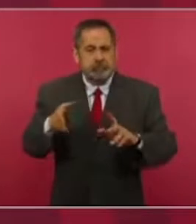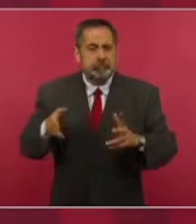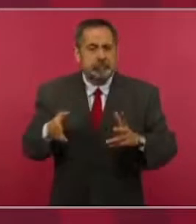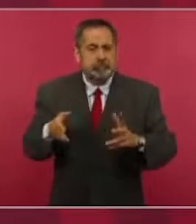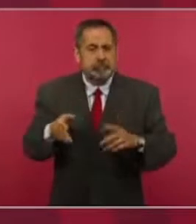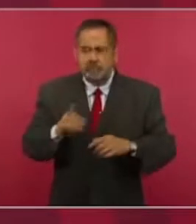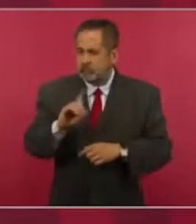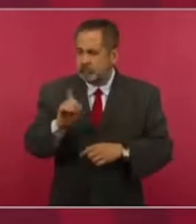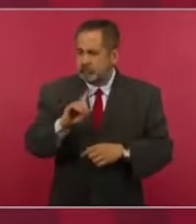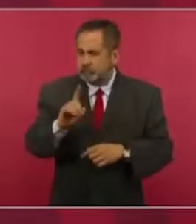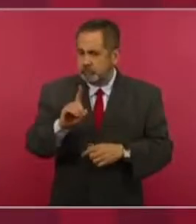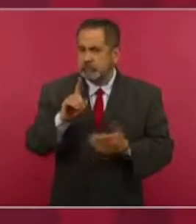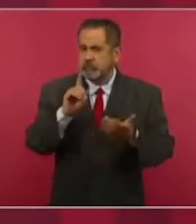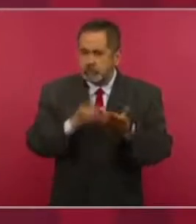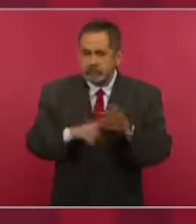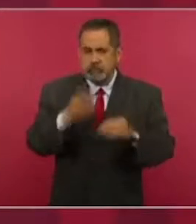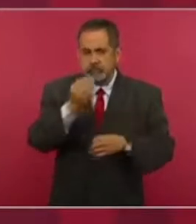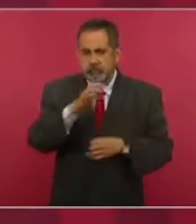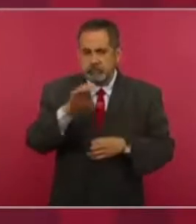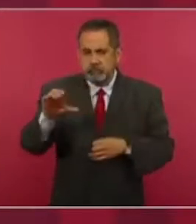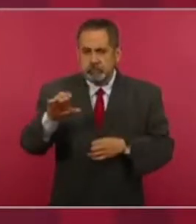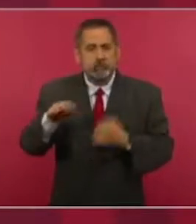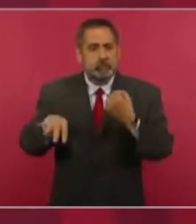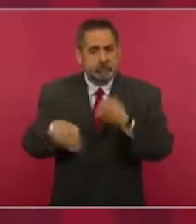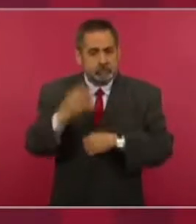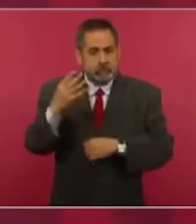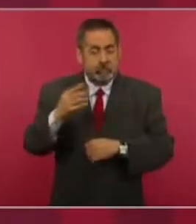no, en el siglo XX, en